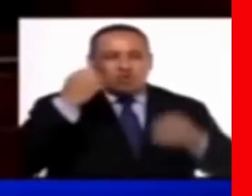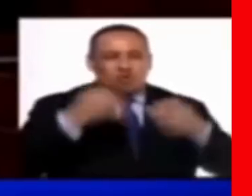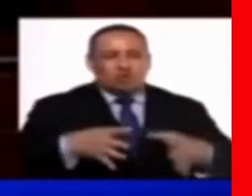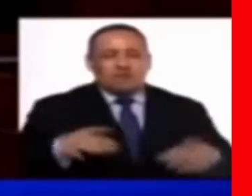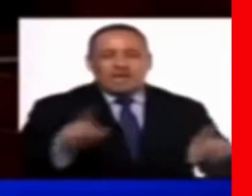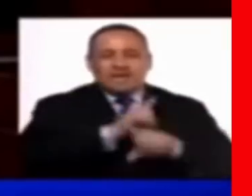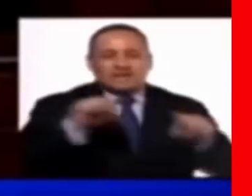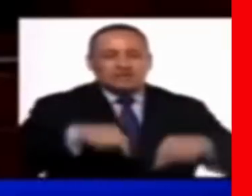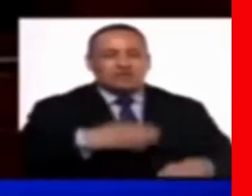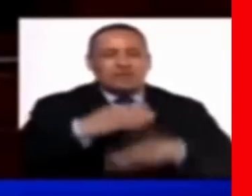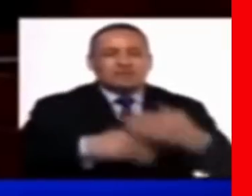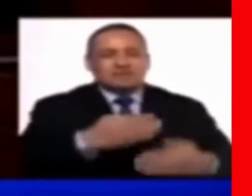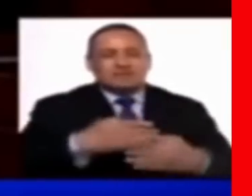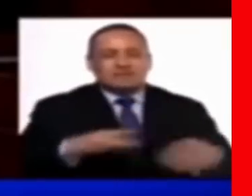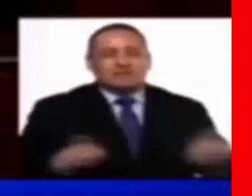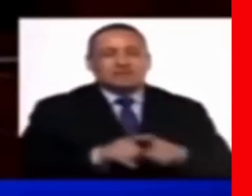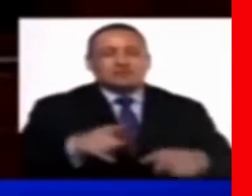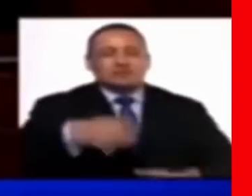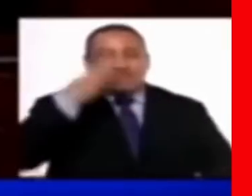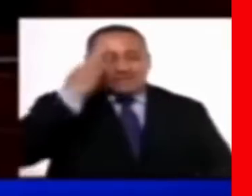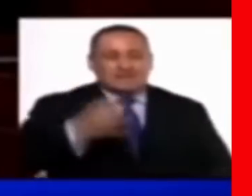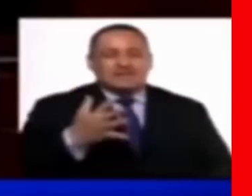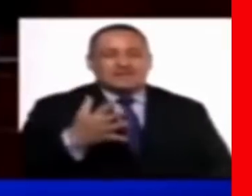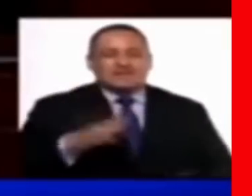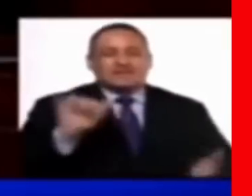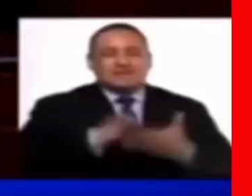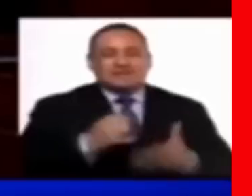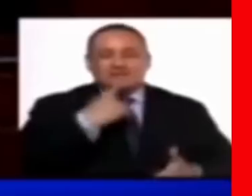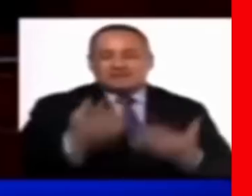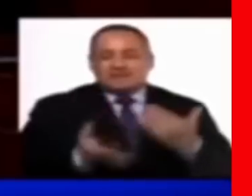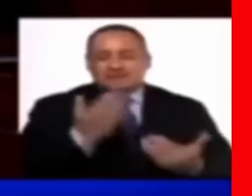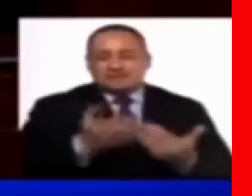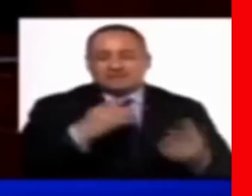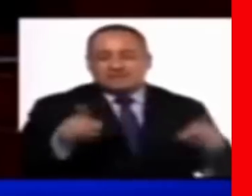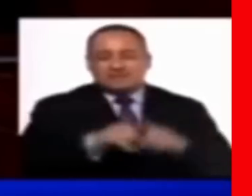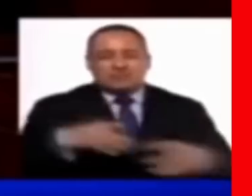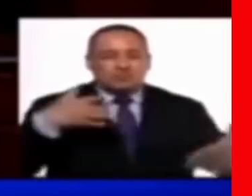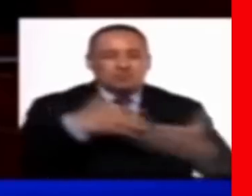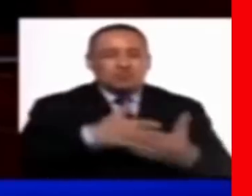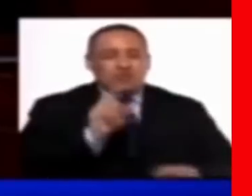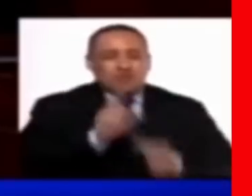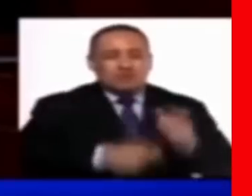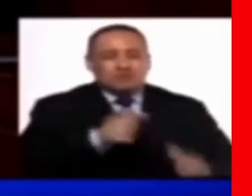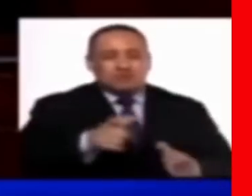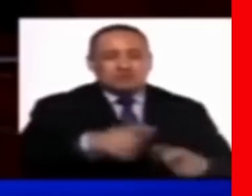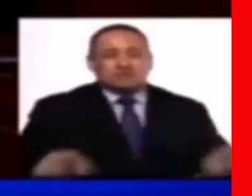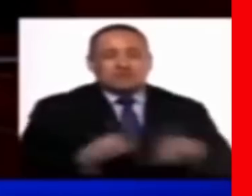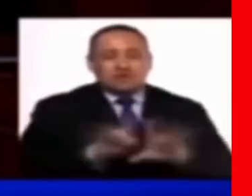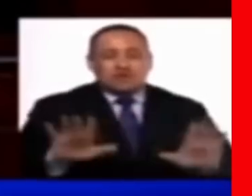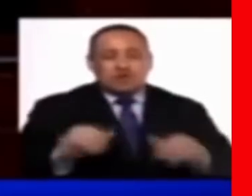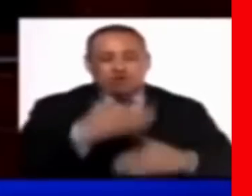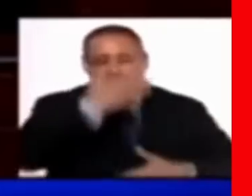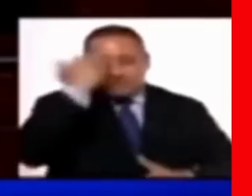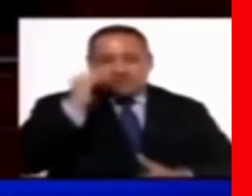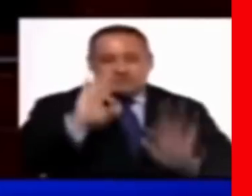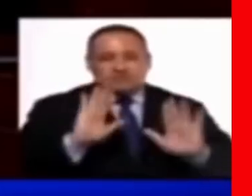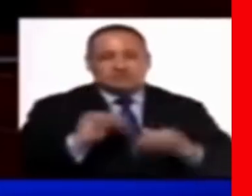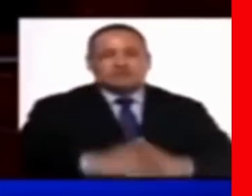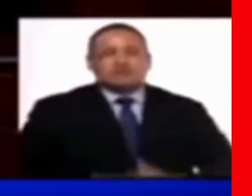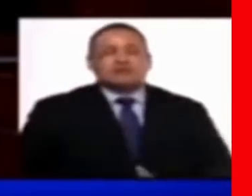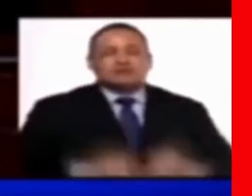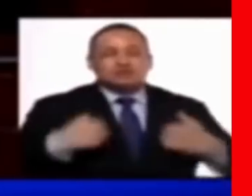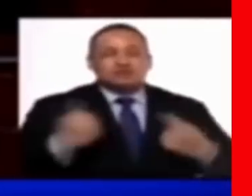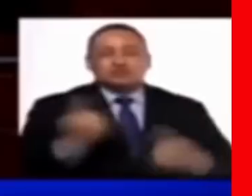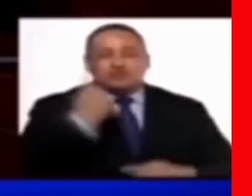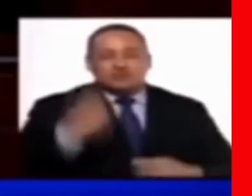aquí. ¿Usted cree que es fácil ofender a un pueblo? Olvídese. Solo